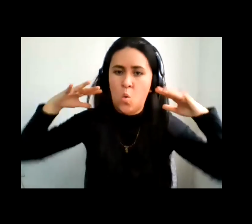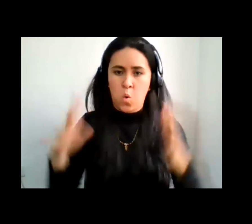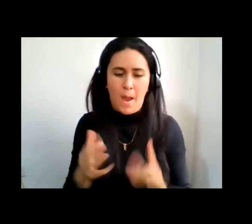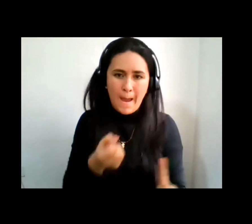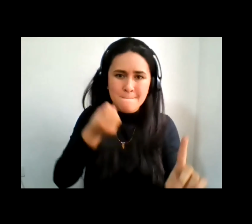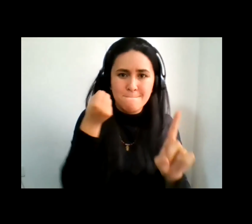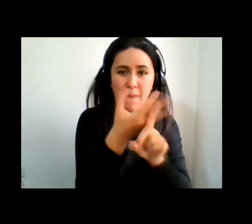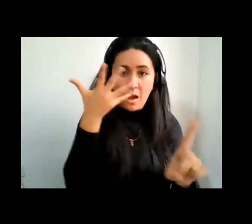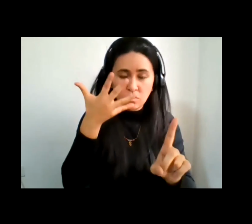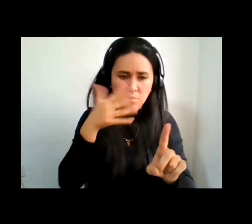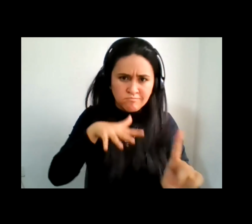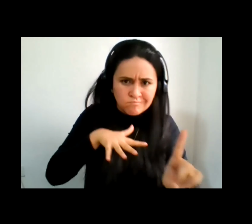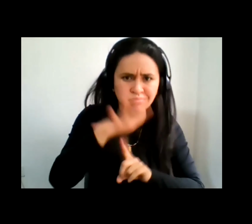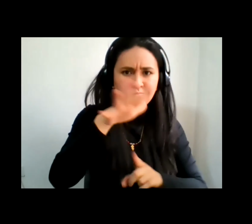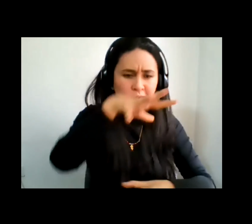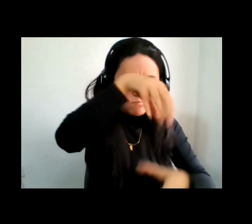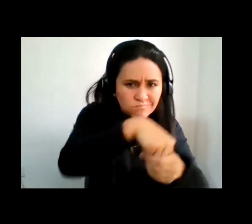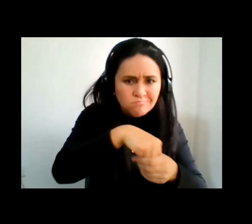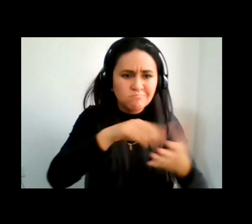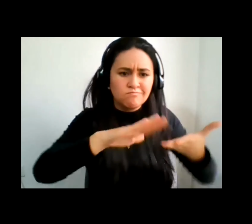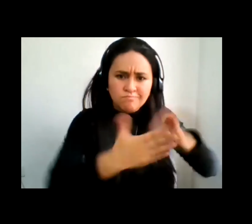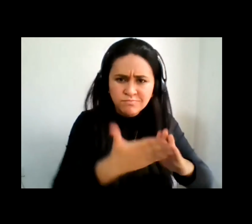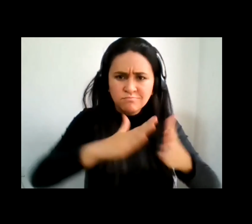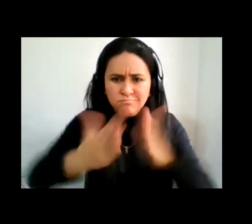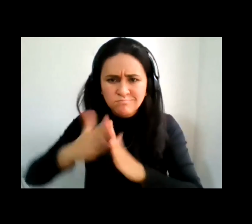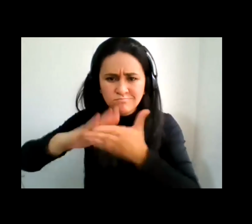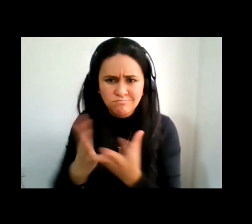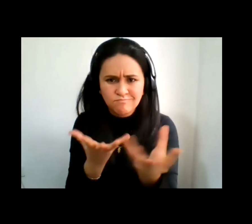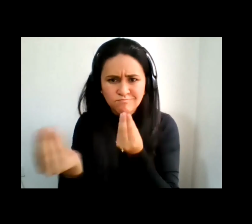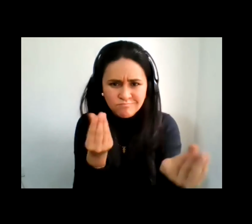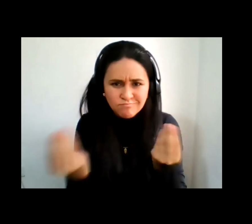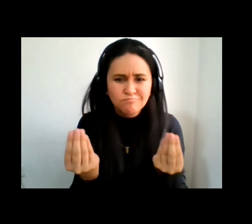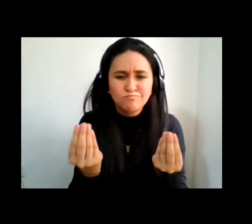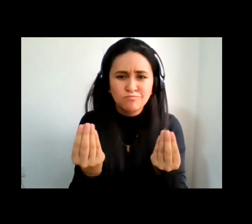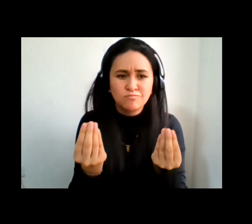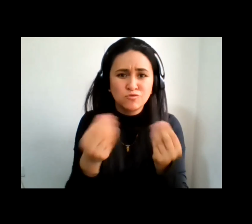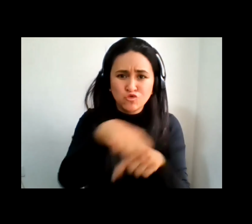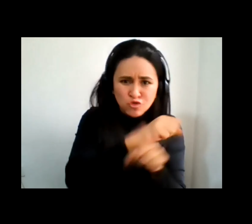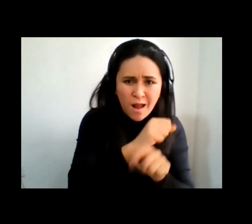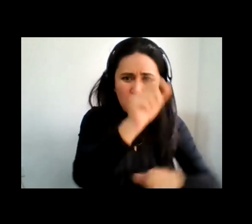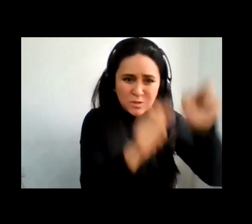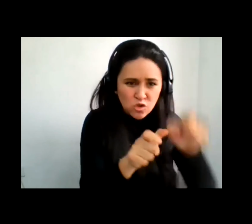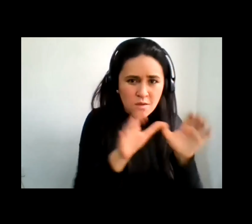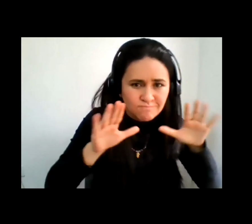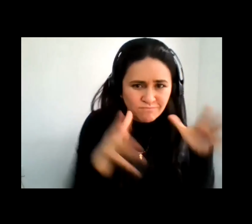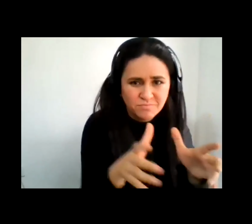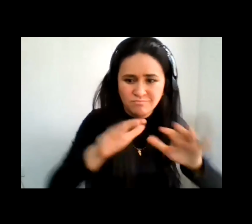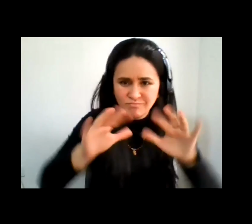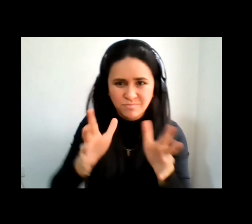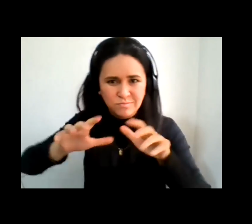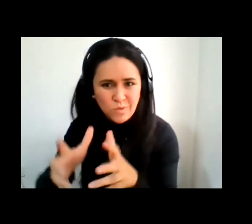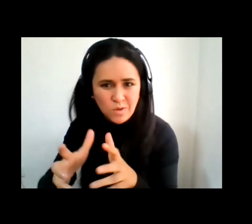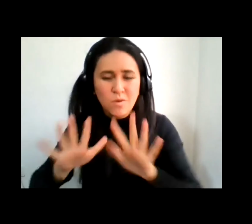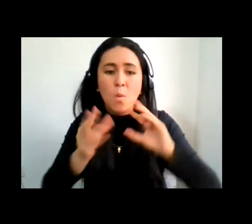en distintos territorios, para distintos grupos sociales y problemas en particular.